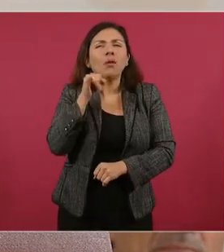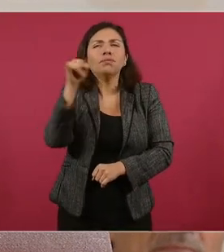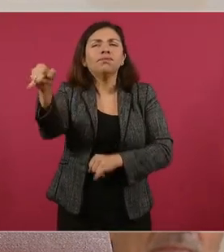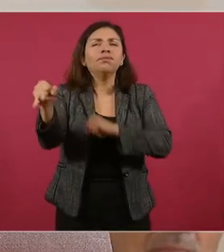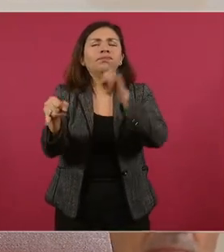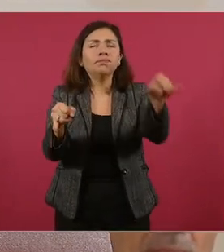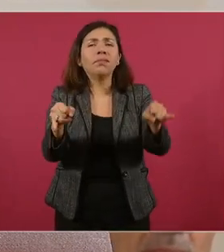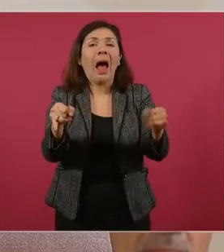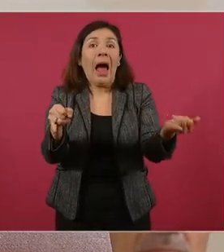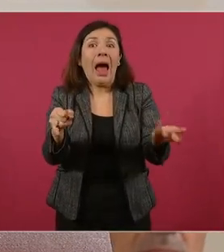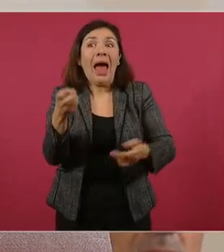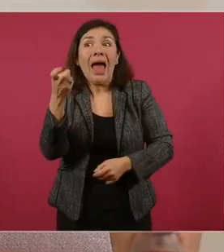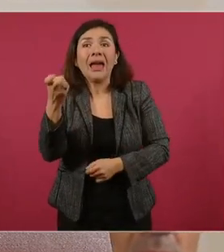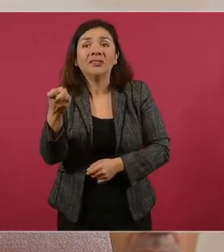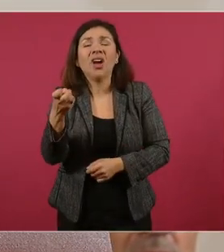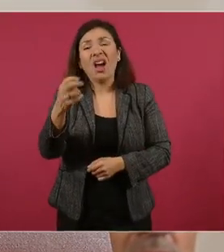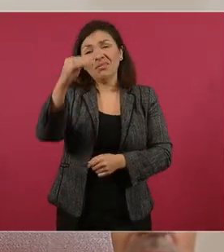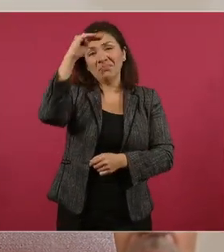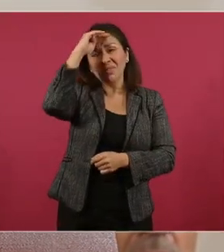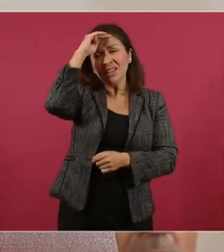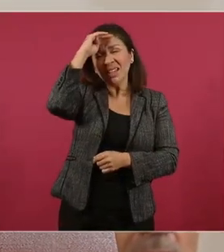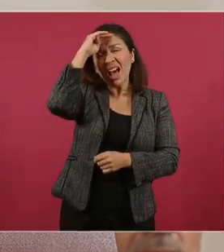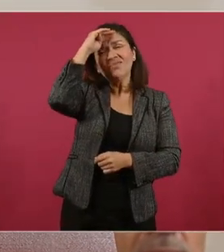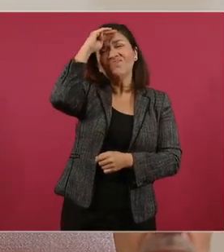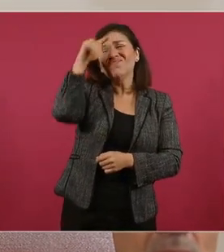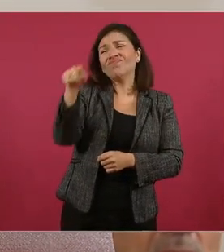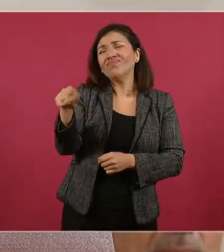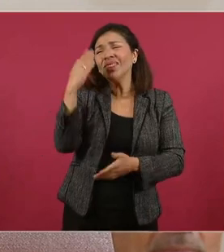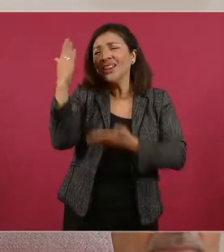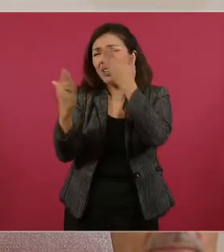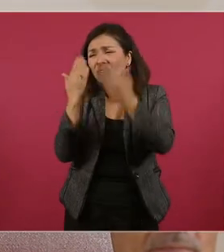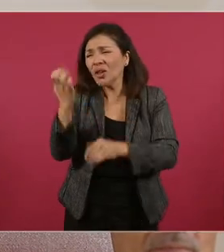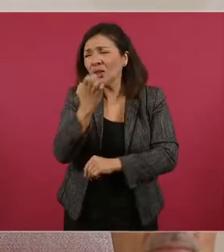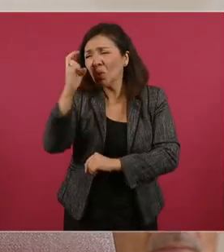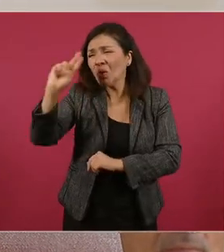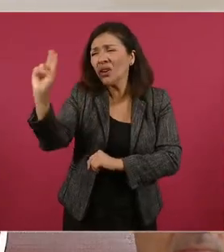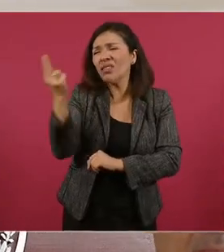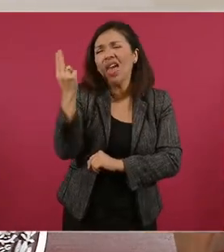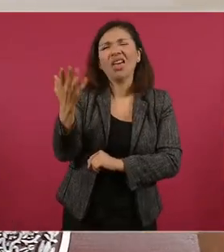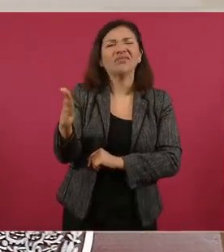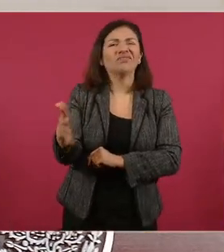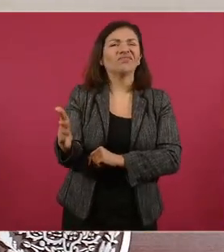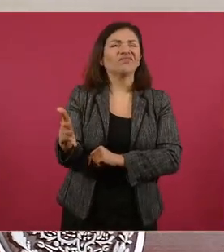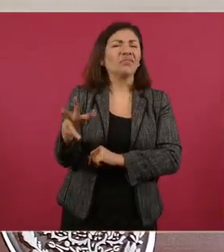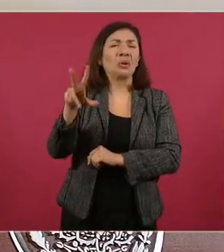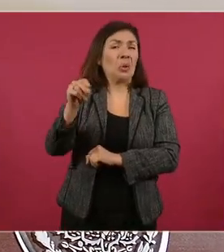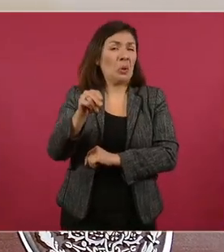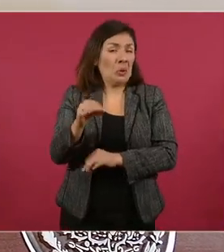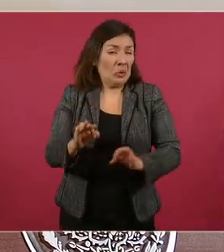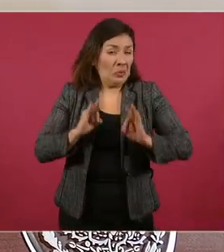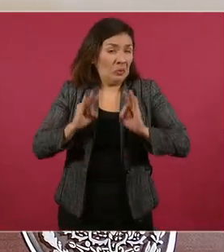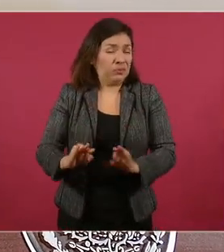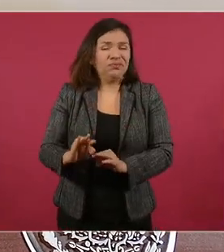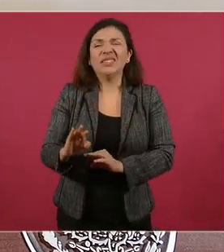se piensa, ¿no?, que no es bueno el nivel académico.